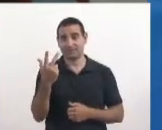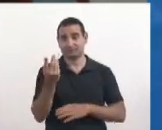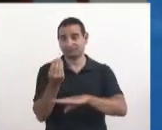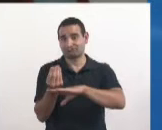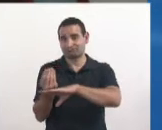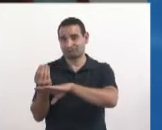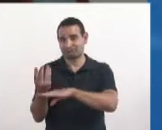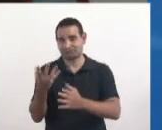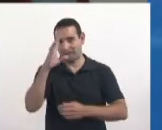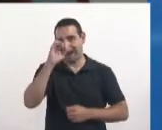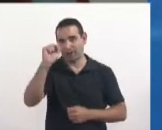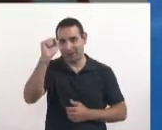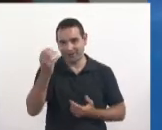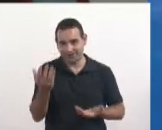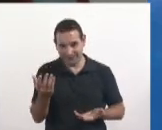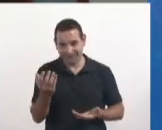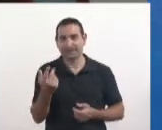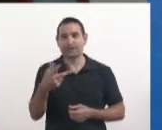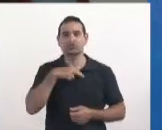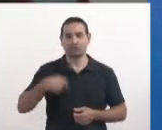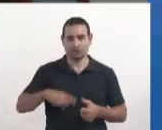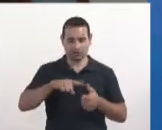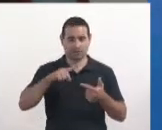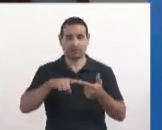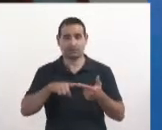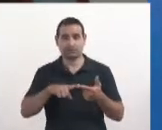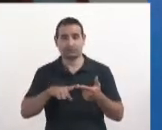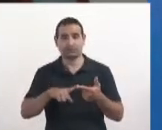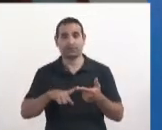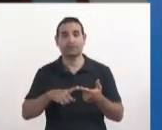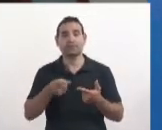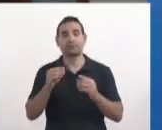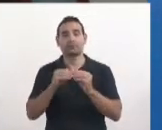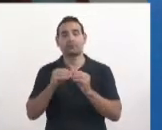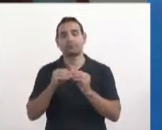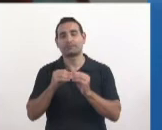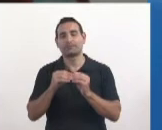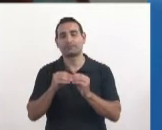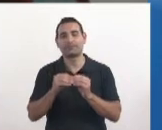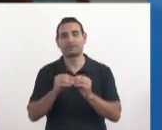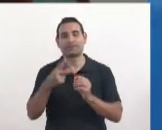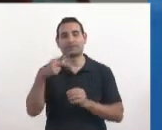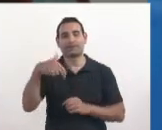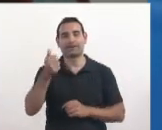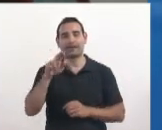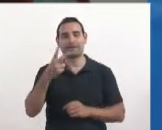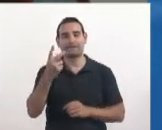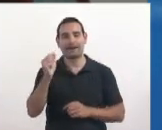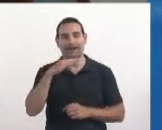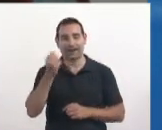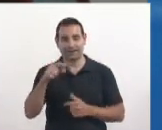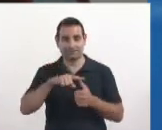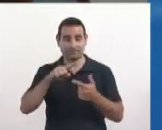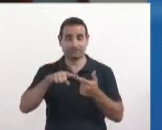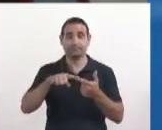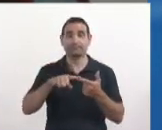representantes de estos países, ¿no? El representante de China, al compañero Vaca Narvaja,